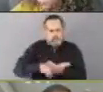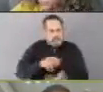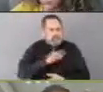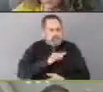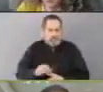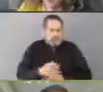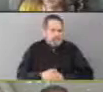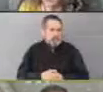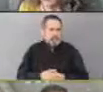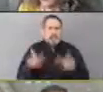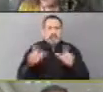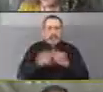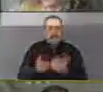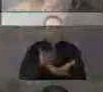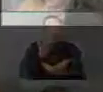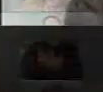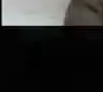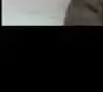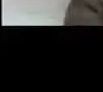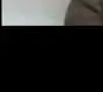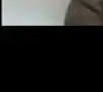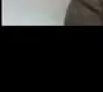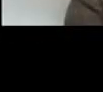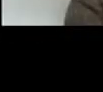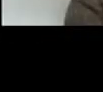presidente, magistrada y magistrado.